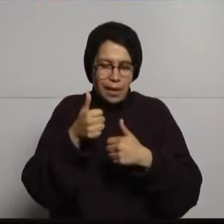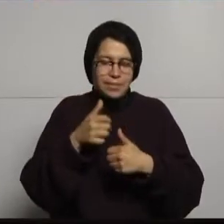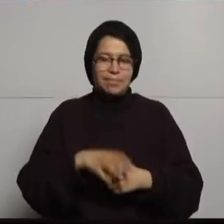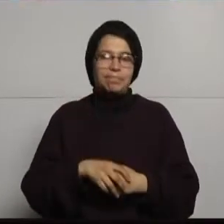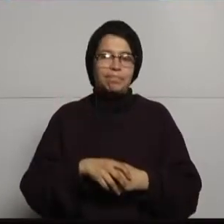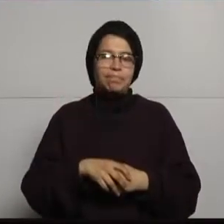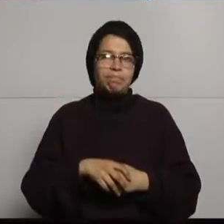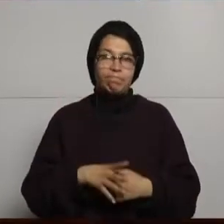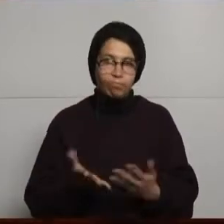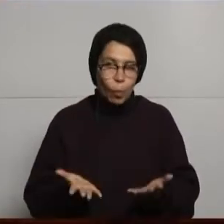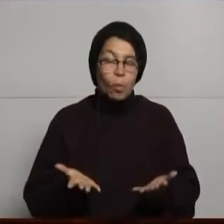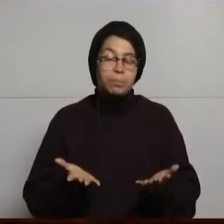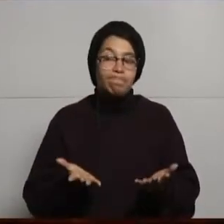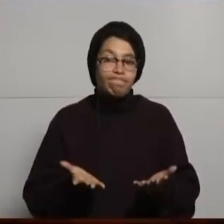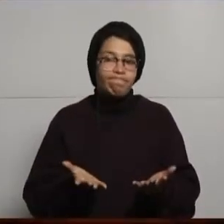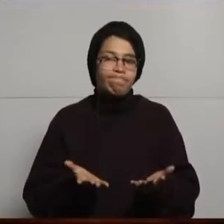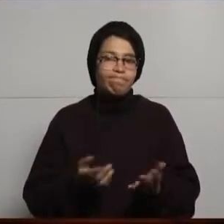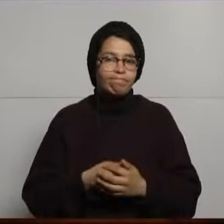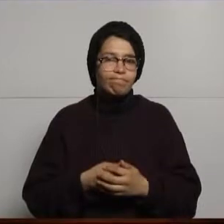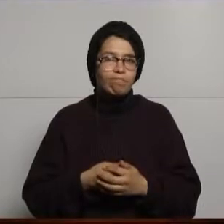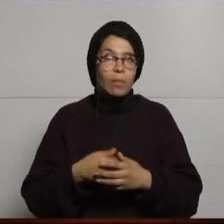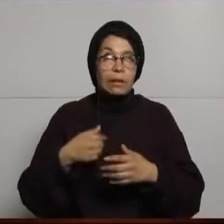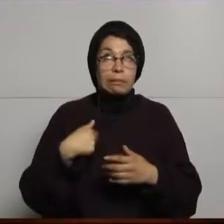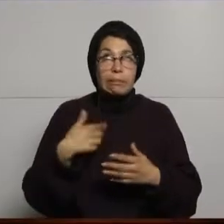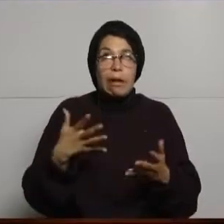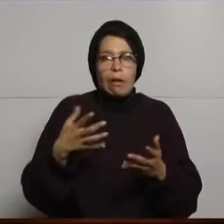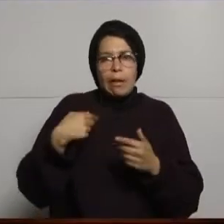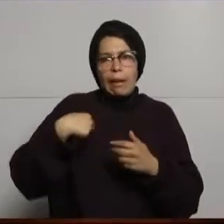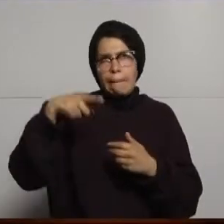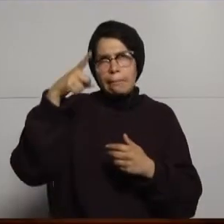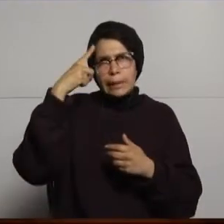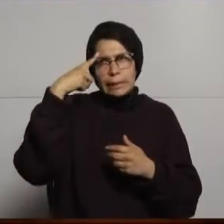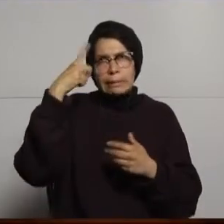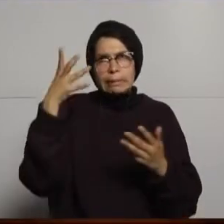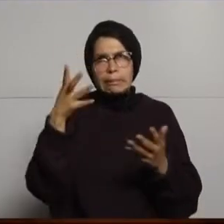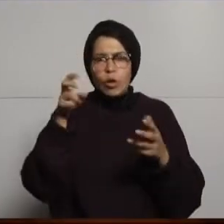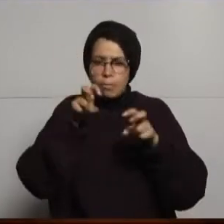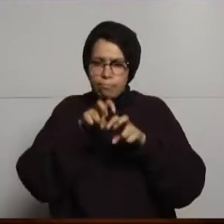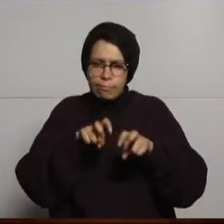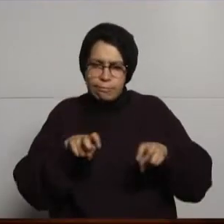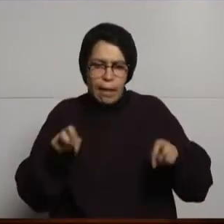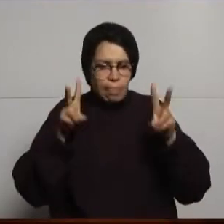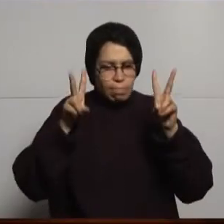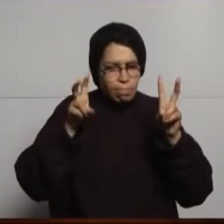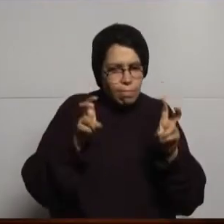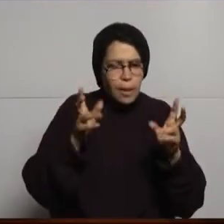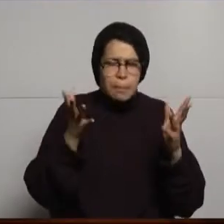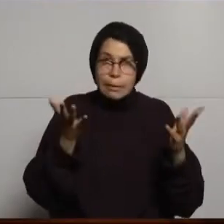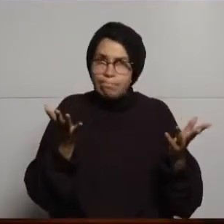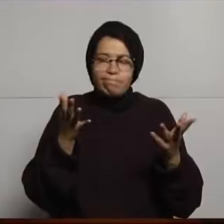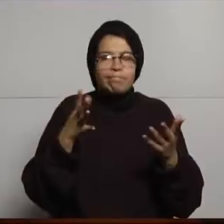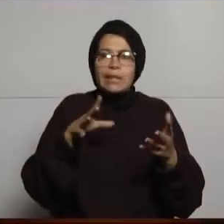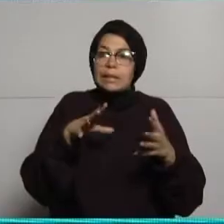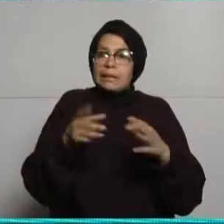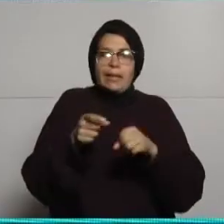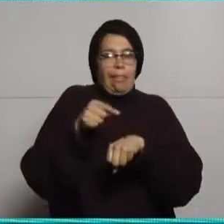Bueno, la verdad que de solo pensar en el nombre de nuestro panel, creo que nos vamos a quedar un poco cortos de